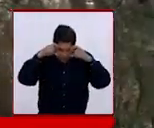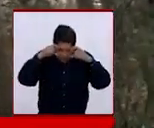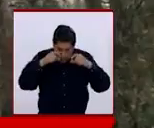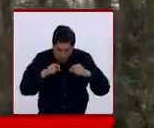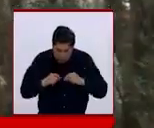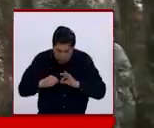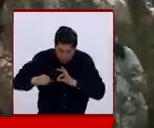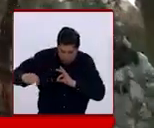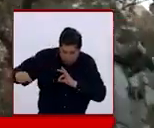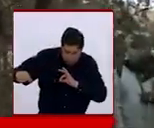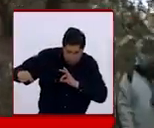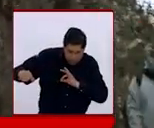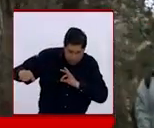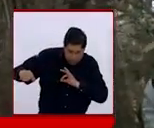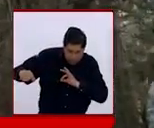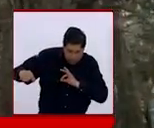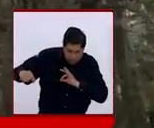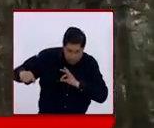para investigación.